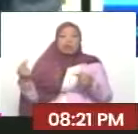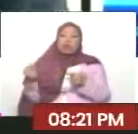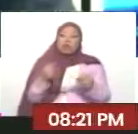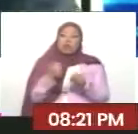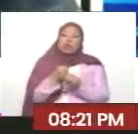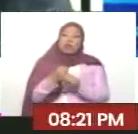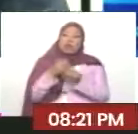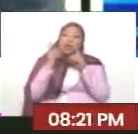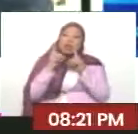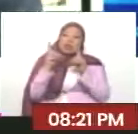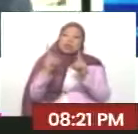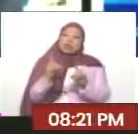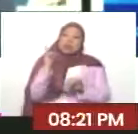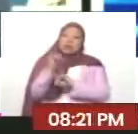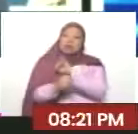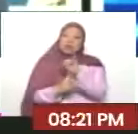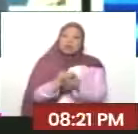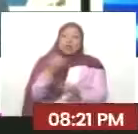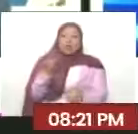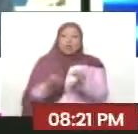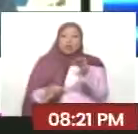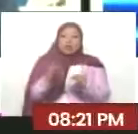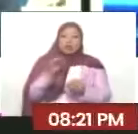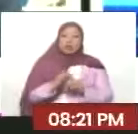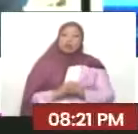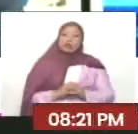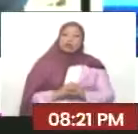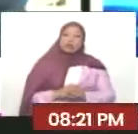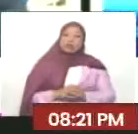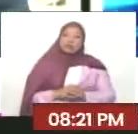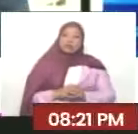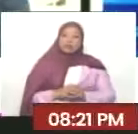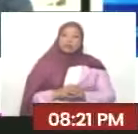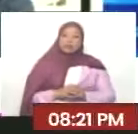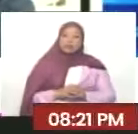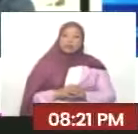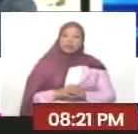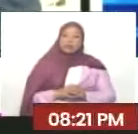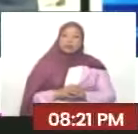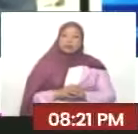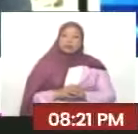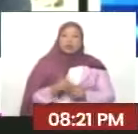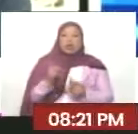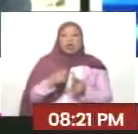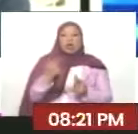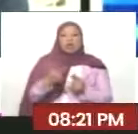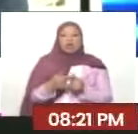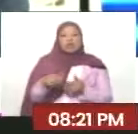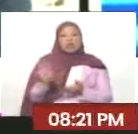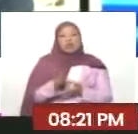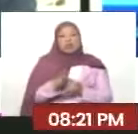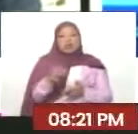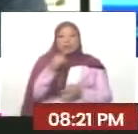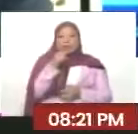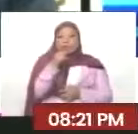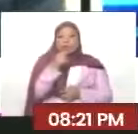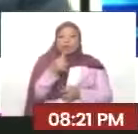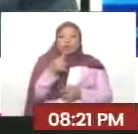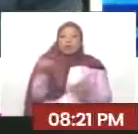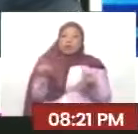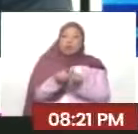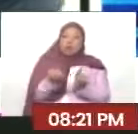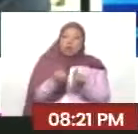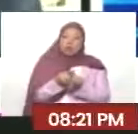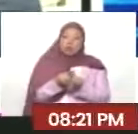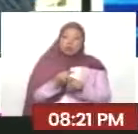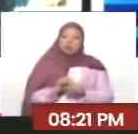de las decisiones de la Corte Internacional de Justicia. ¿Ah? Entonces ellos vienen con su cantaleta. Vayan con su